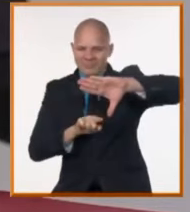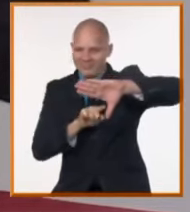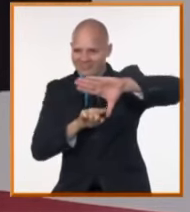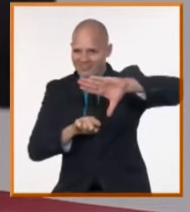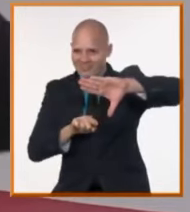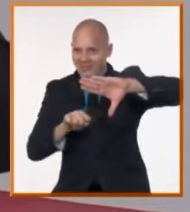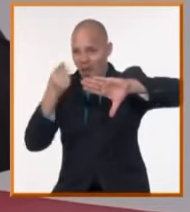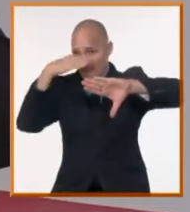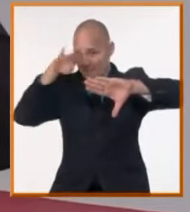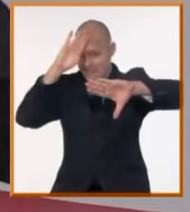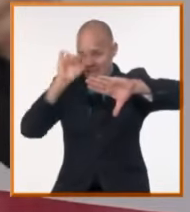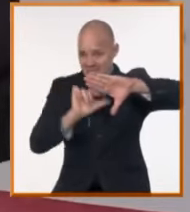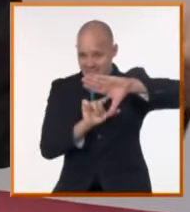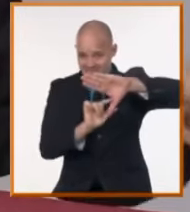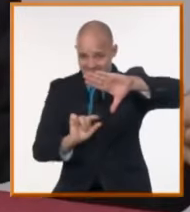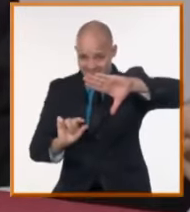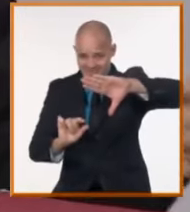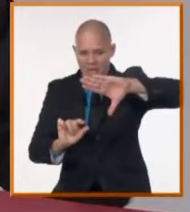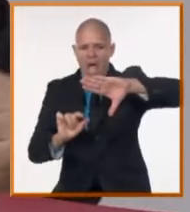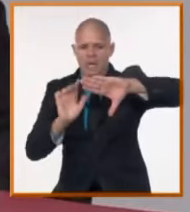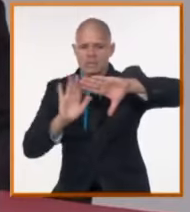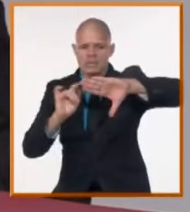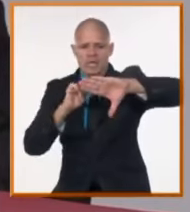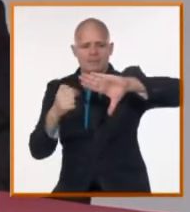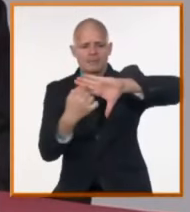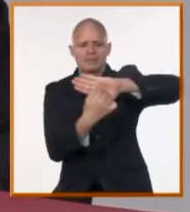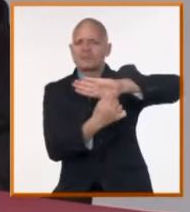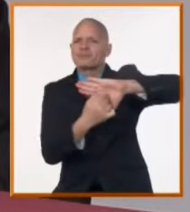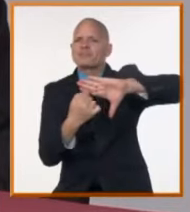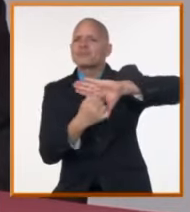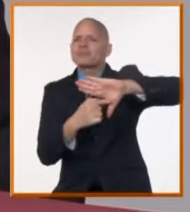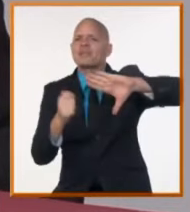mexicano-español, sí. México ha declarado la guerra en